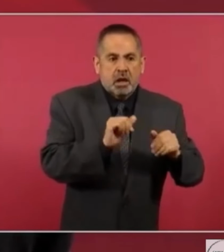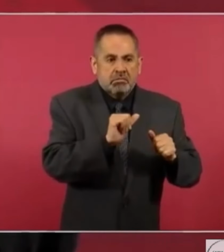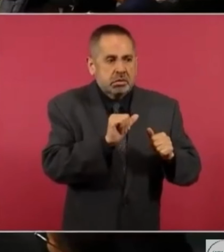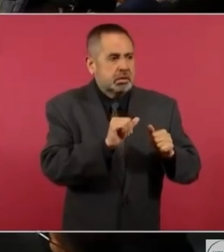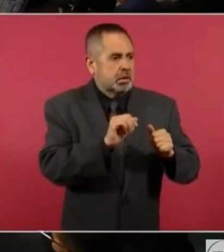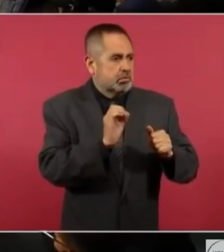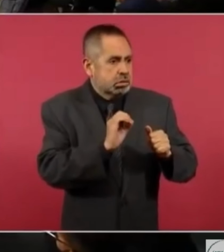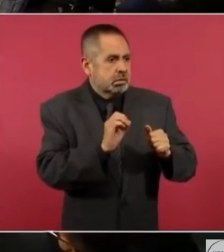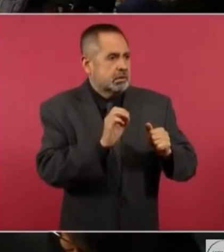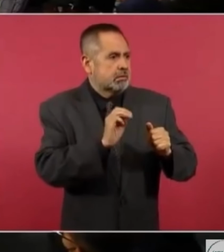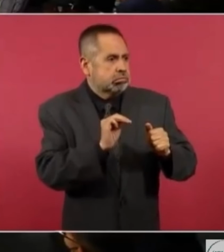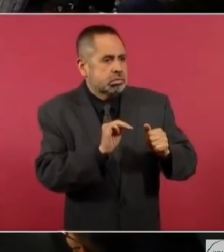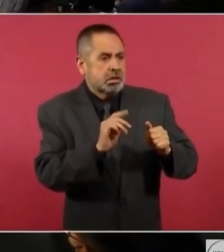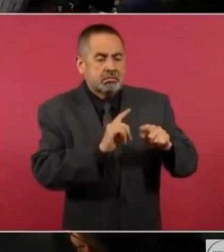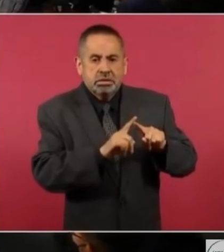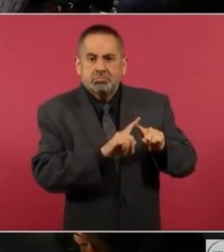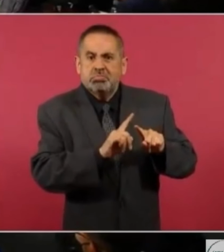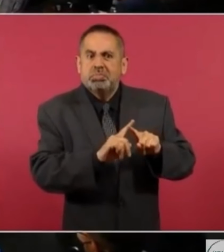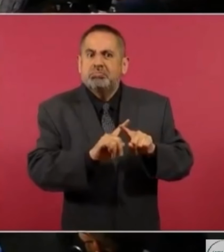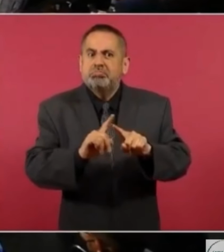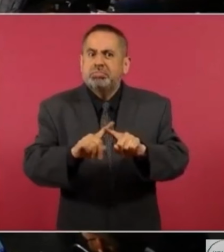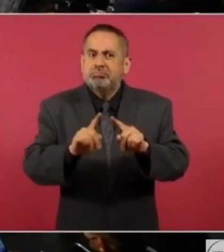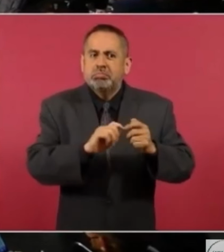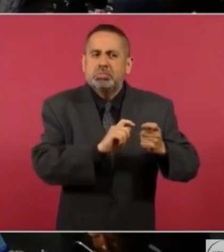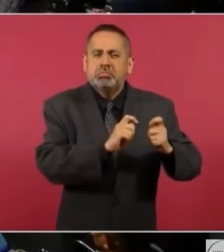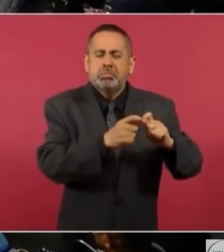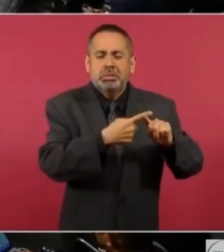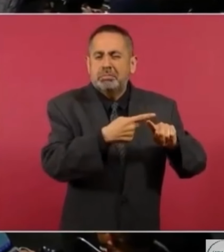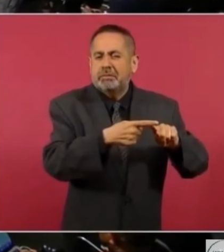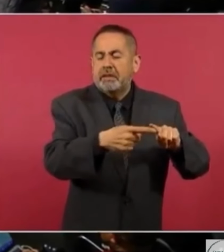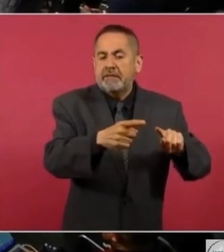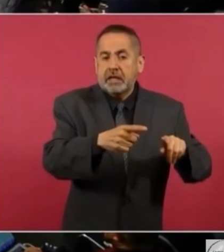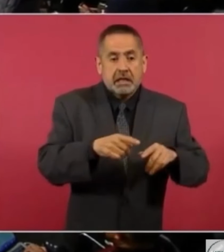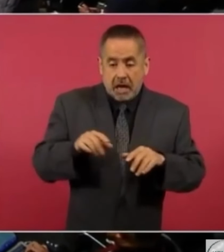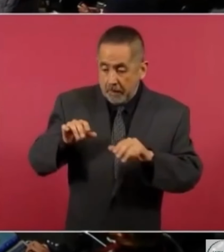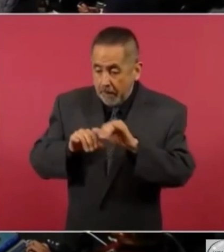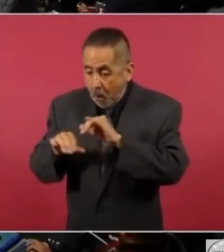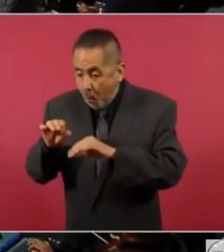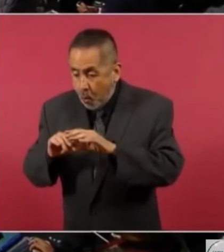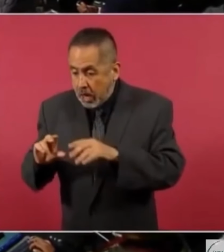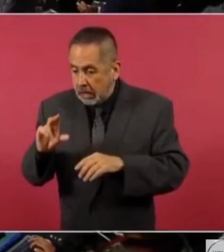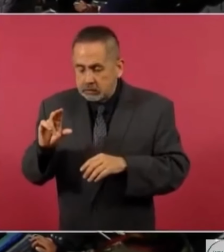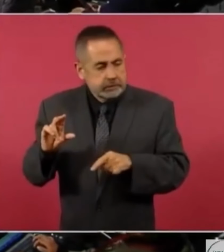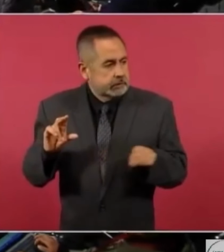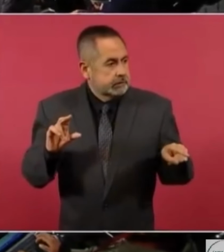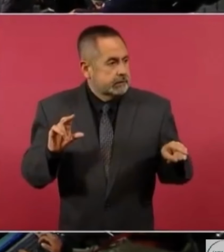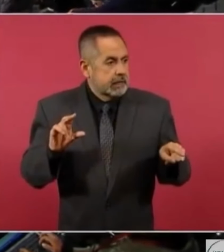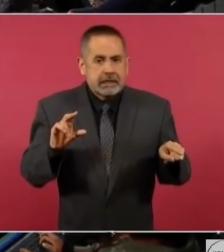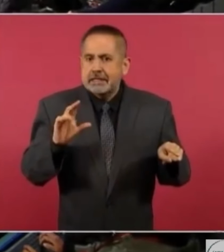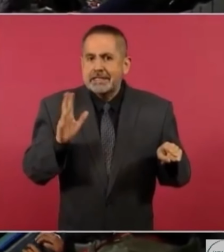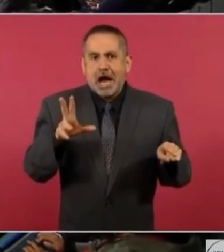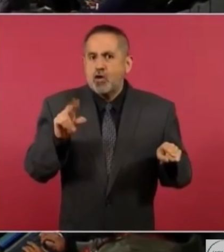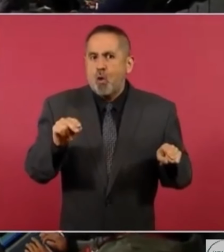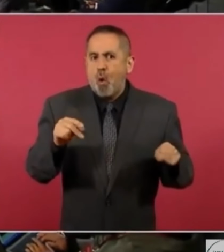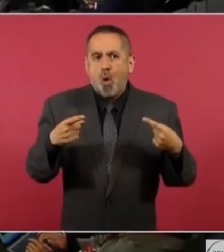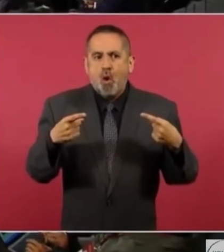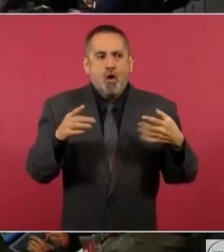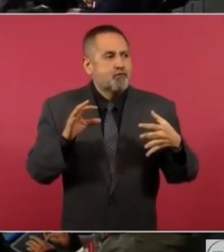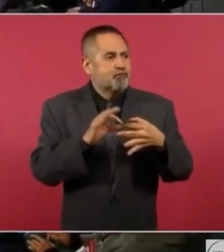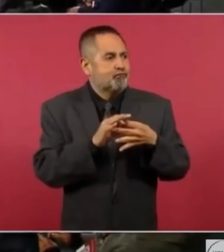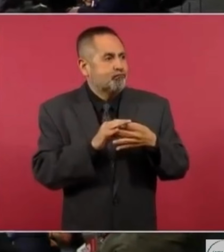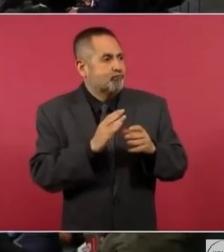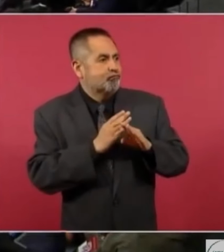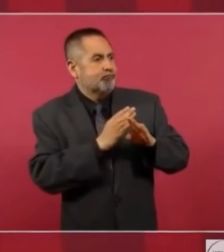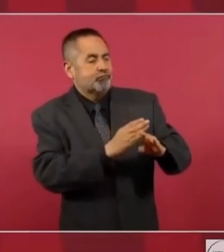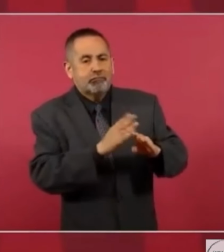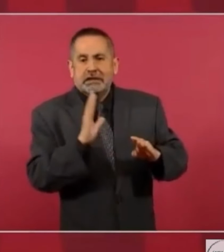apareciendo sean tan sustancialmente diferentes que las vacunas que se diseñan en un momento dado ya no brinden la